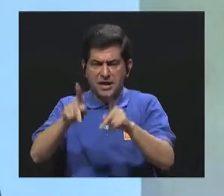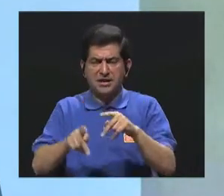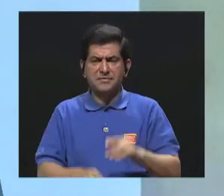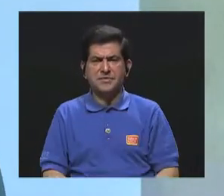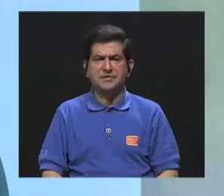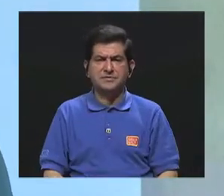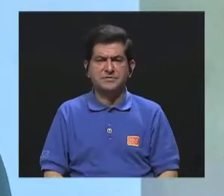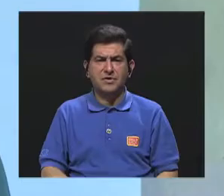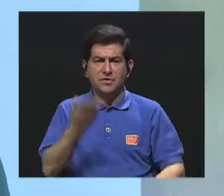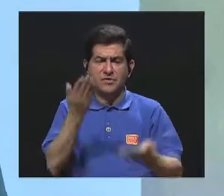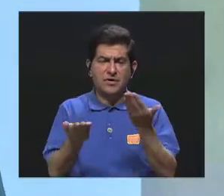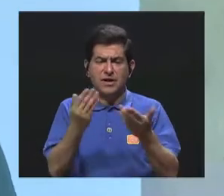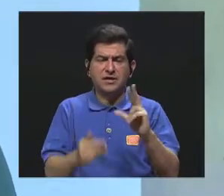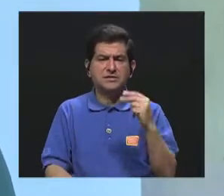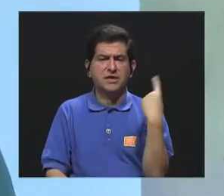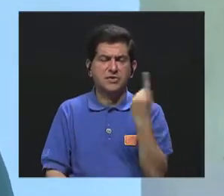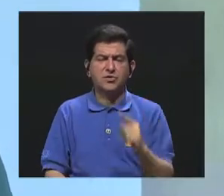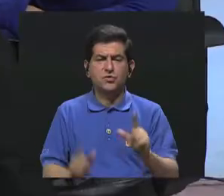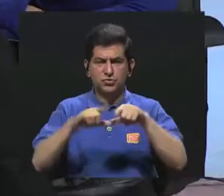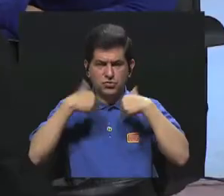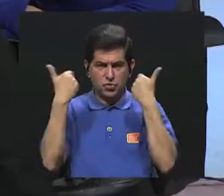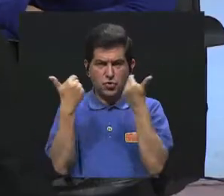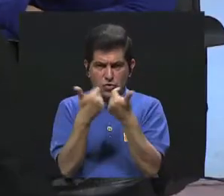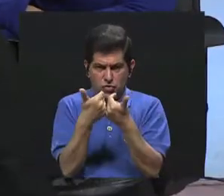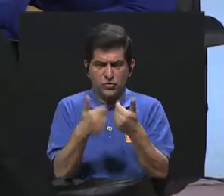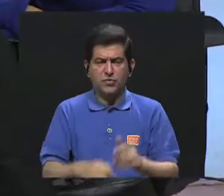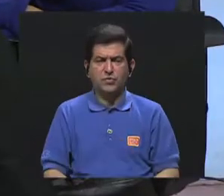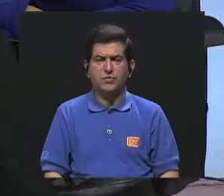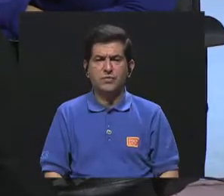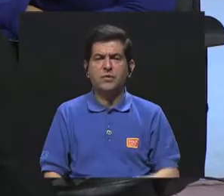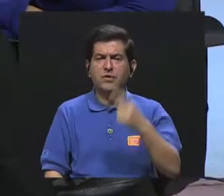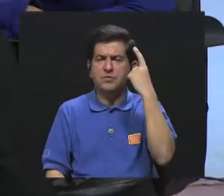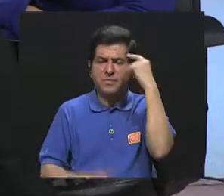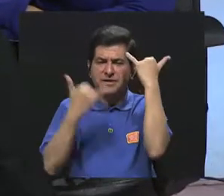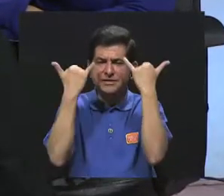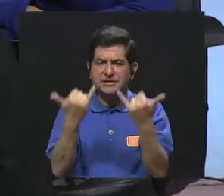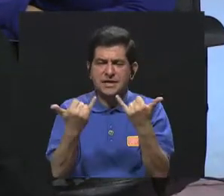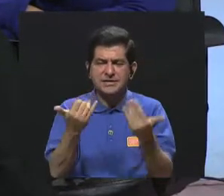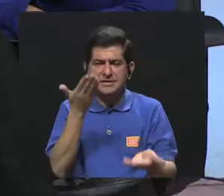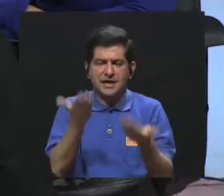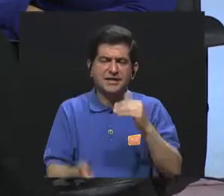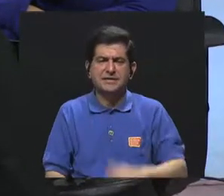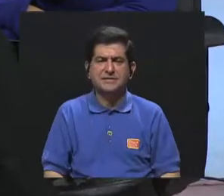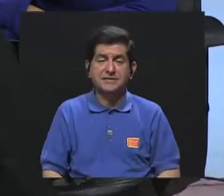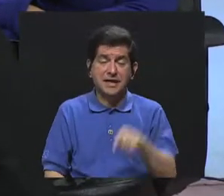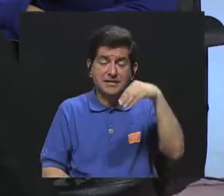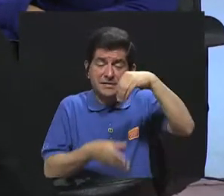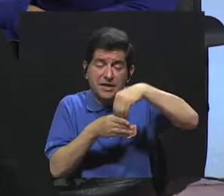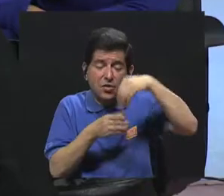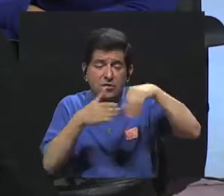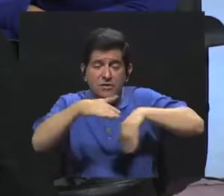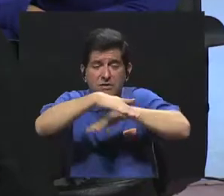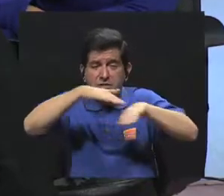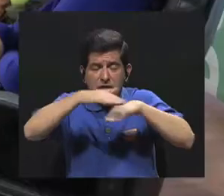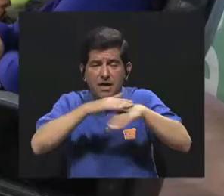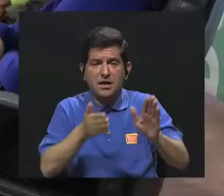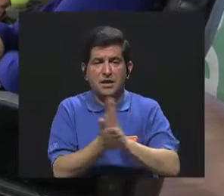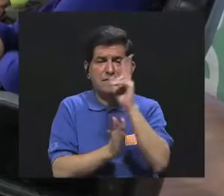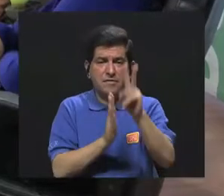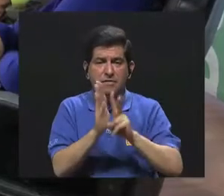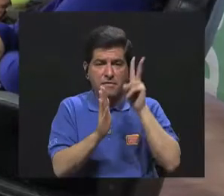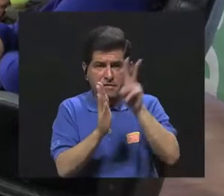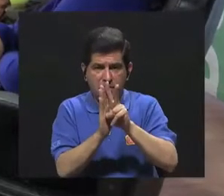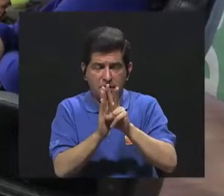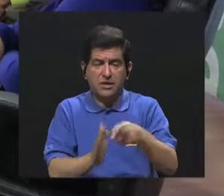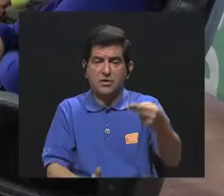salir de lo que fue grupo coral a buscar cuál era como la esencia del documental o cuál era la